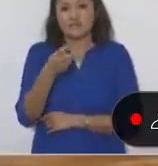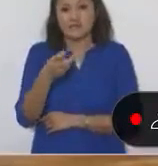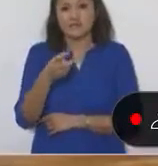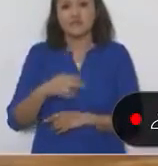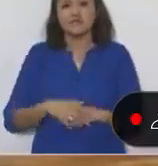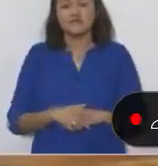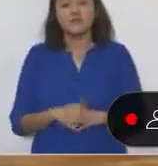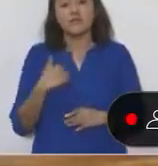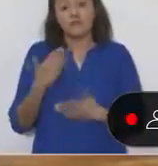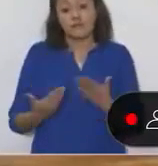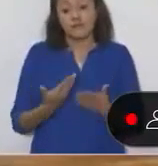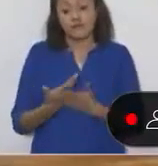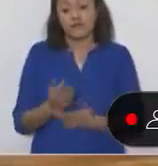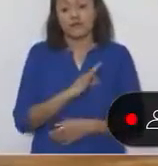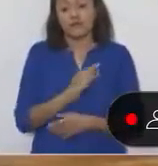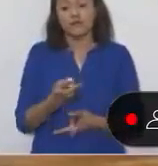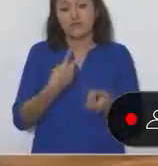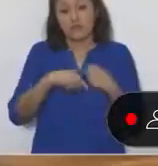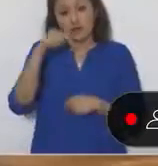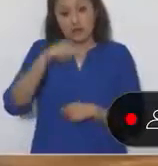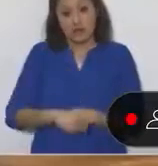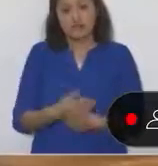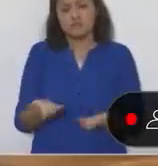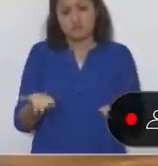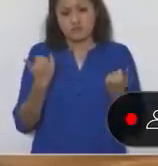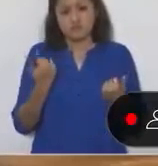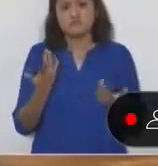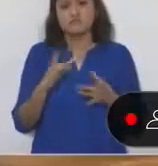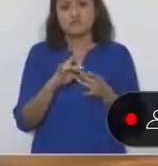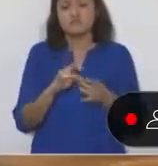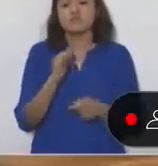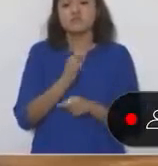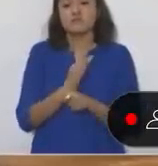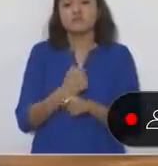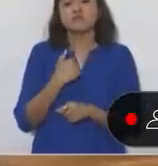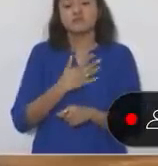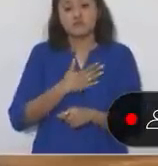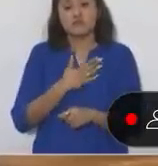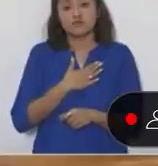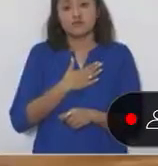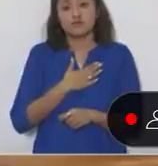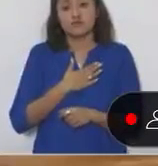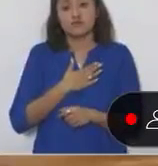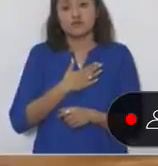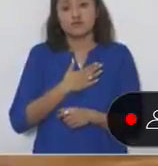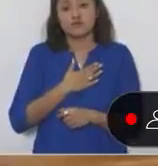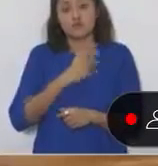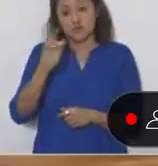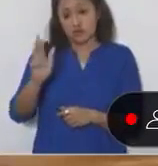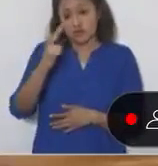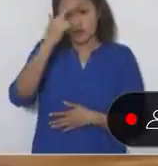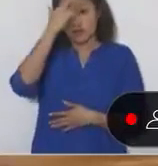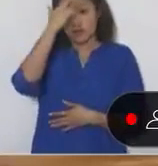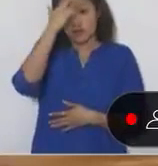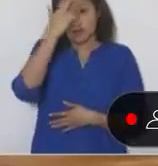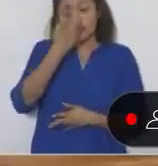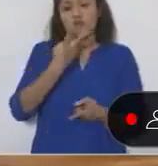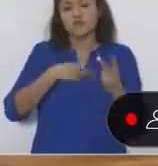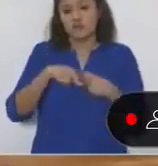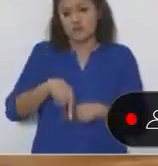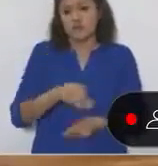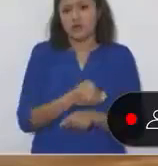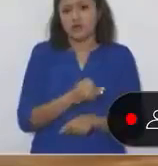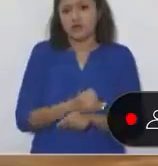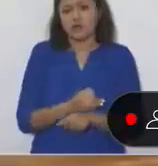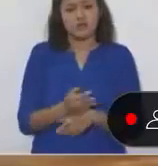y les pedí que me vinieran a ver por este medio les recuerdo que vengan a